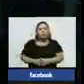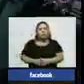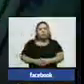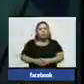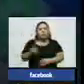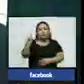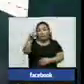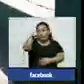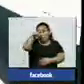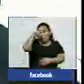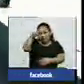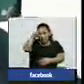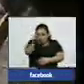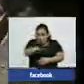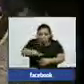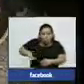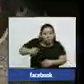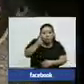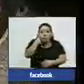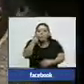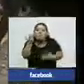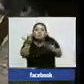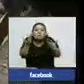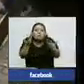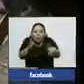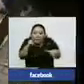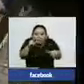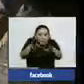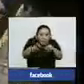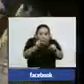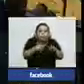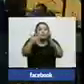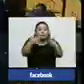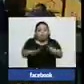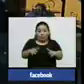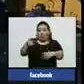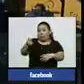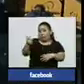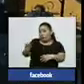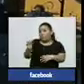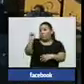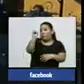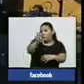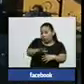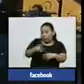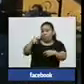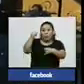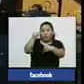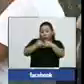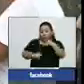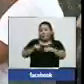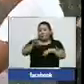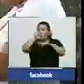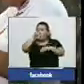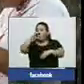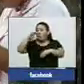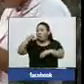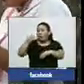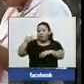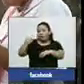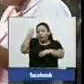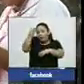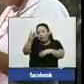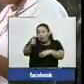Trabajo territorial que ya dio sus primeros resultados. De acuerdo a la Policía Nacional Civil, en los últimos 30 días se han